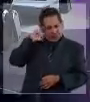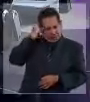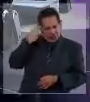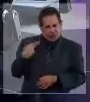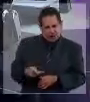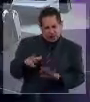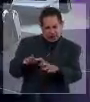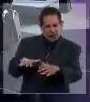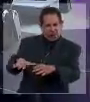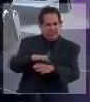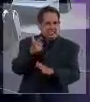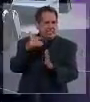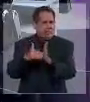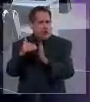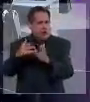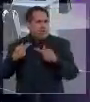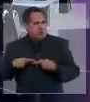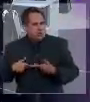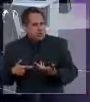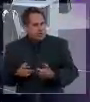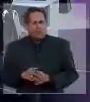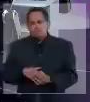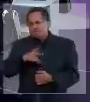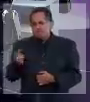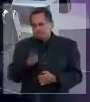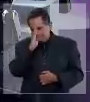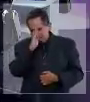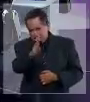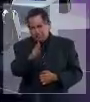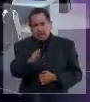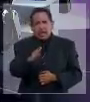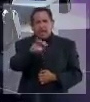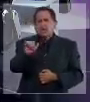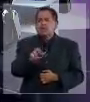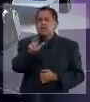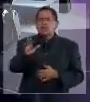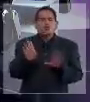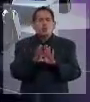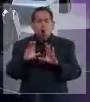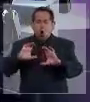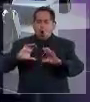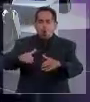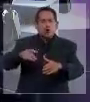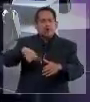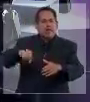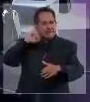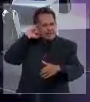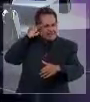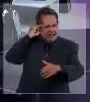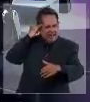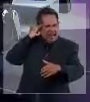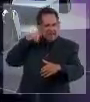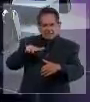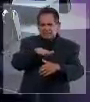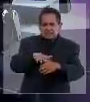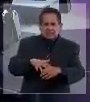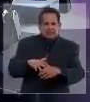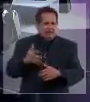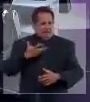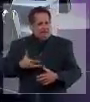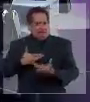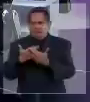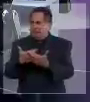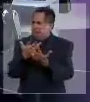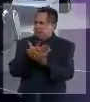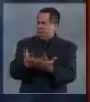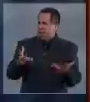autóctona. Y empezaría preguntándole a usted, candidato Rodríguez Calderón, las comunidades indígenas viven en zonas de gran valor ambiental. ¿Qué plan